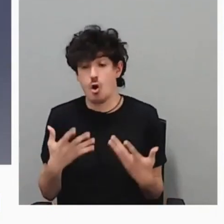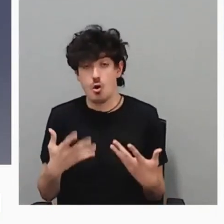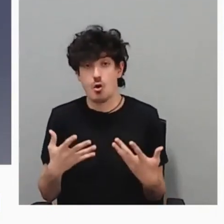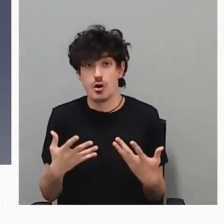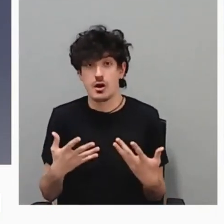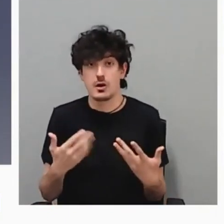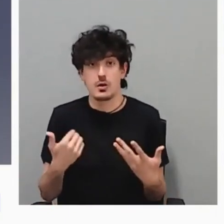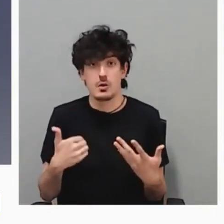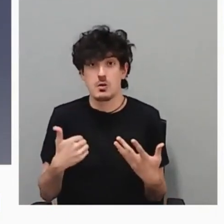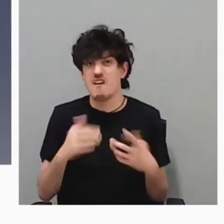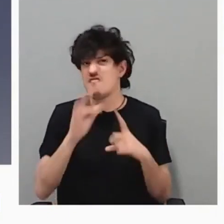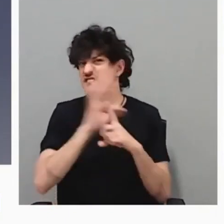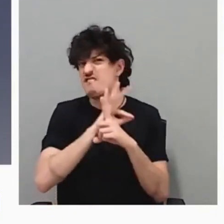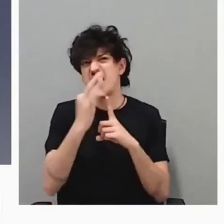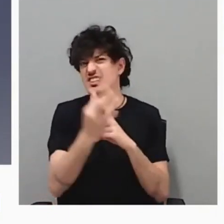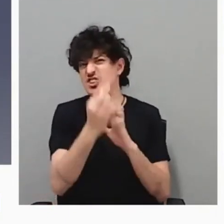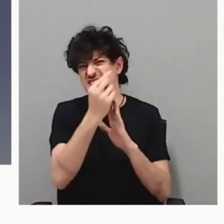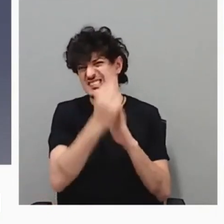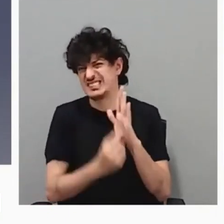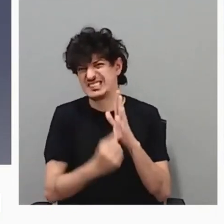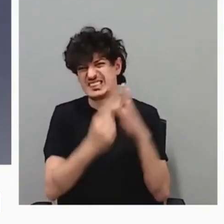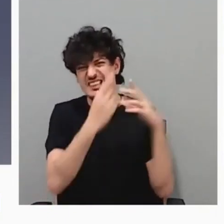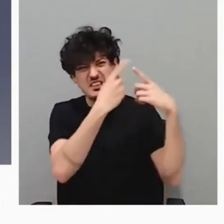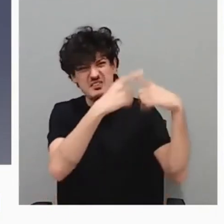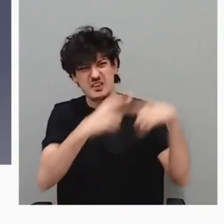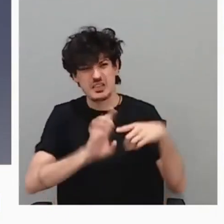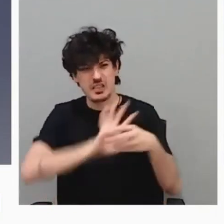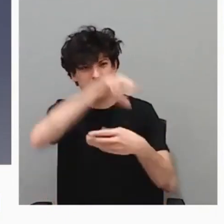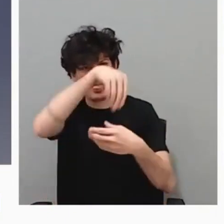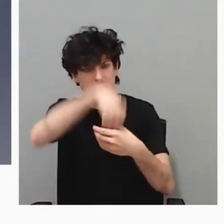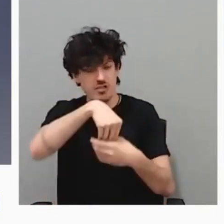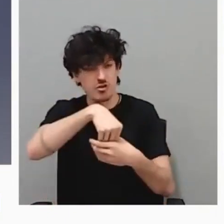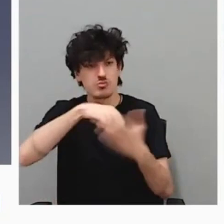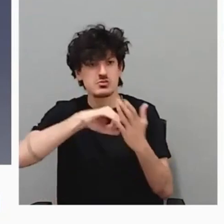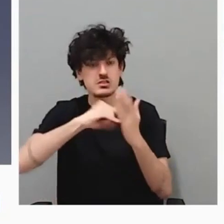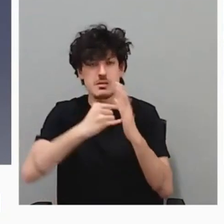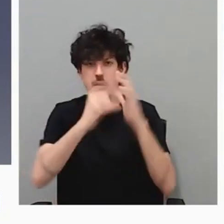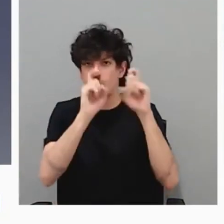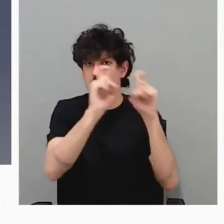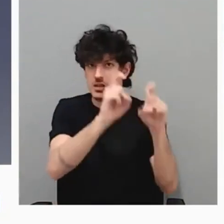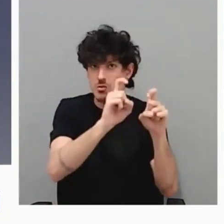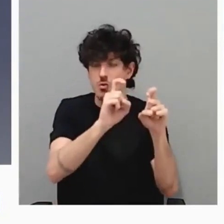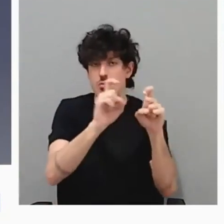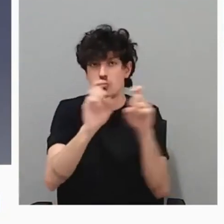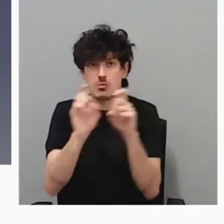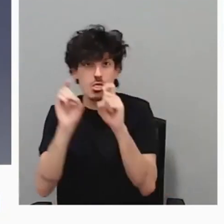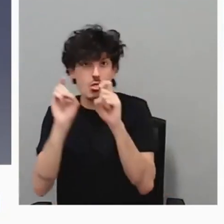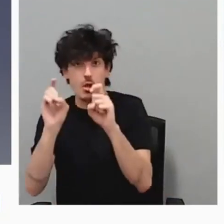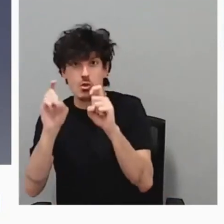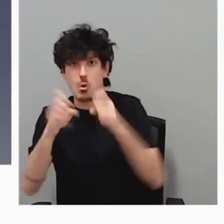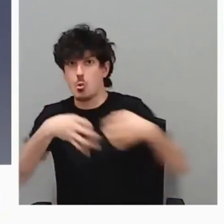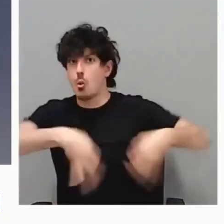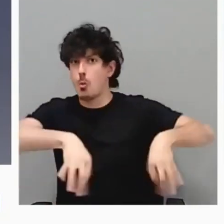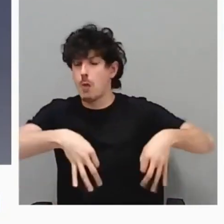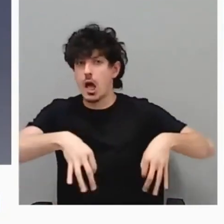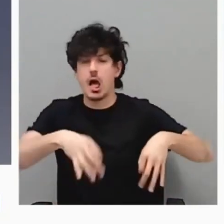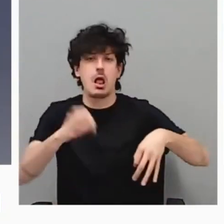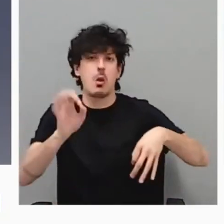diferentes dentro del sistema educativo y dentro de la educación, tanto formal como informal, que antes quizás